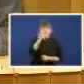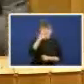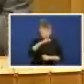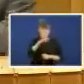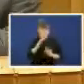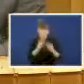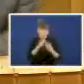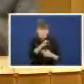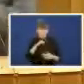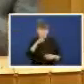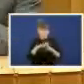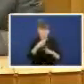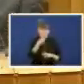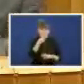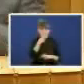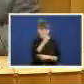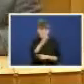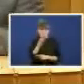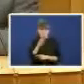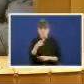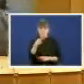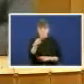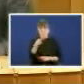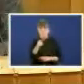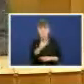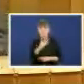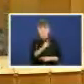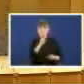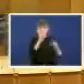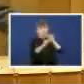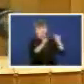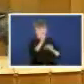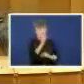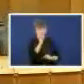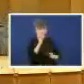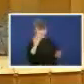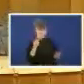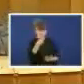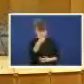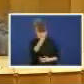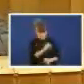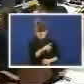para procurar sobre todo e ante todo que non quede contaminada polo galego ustedes le parece normal